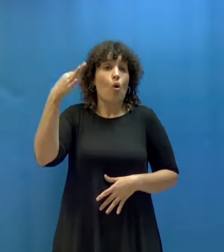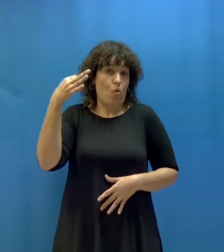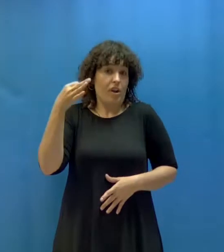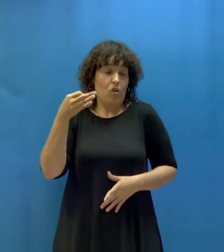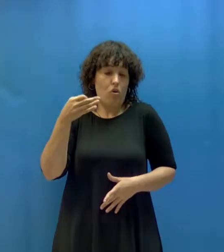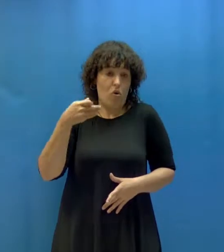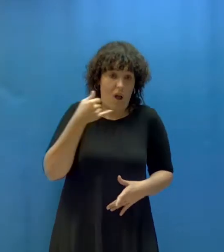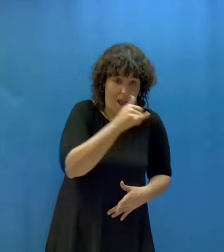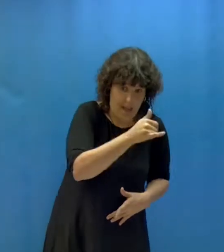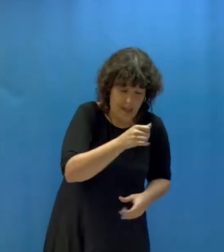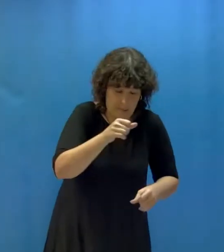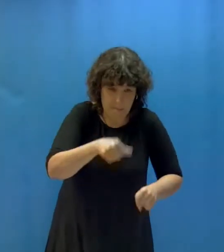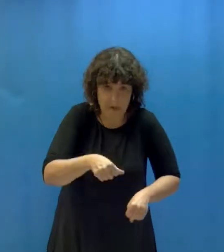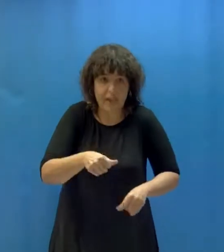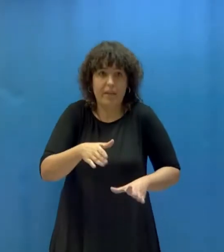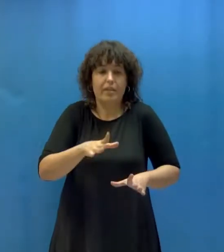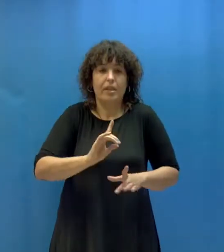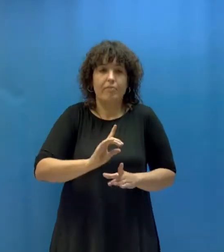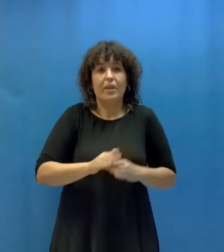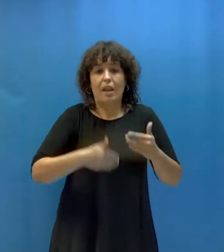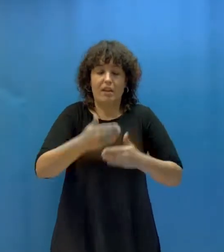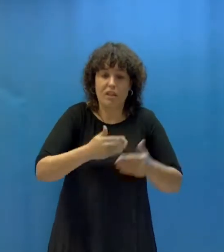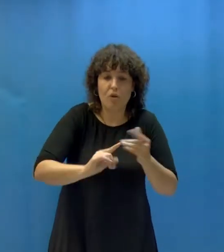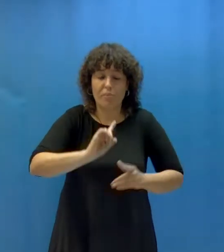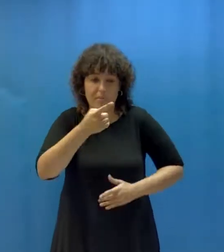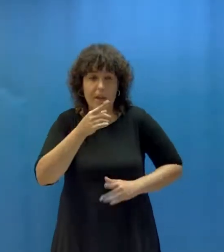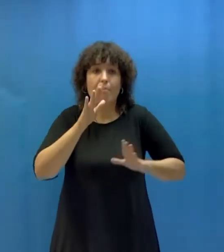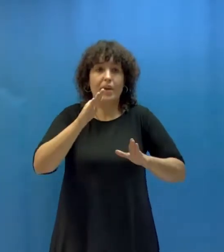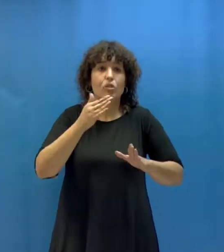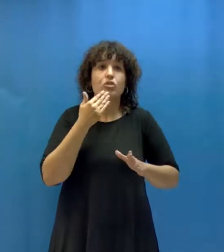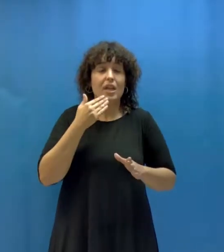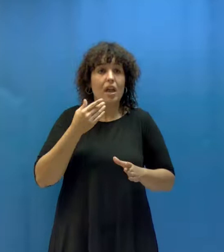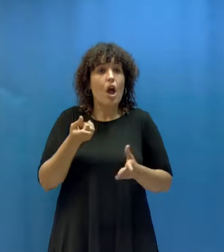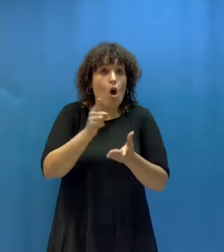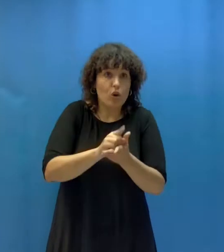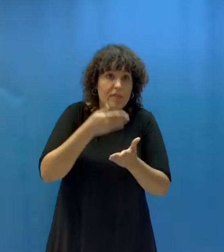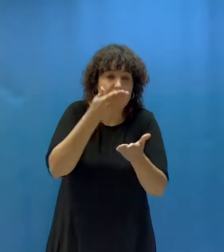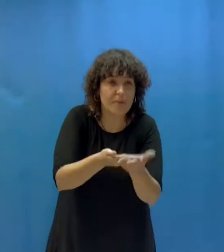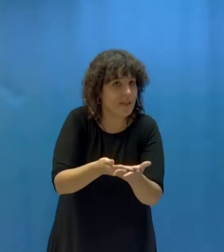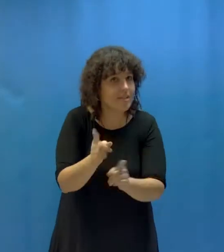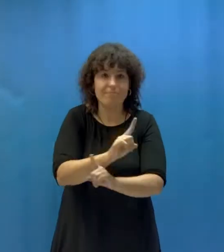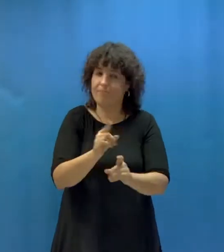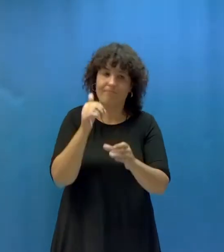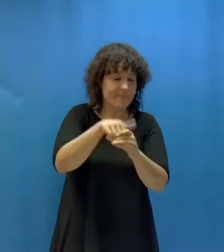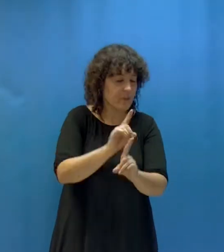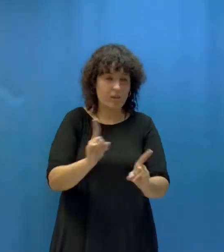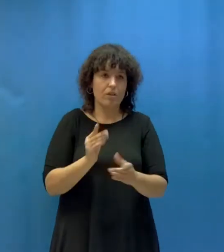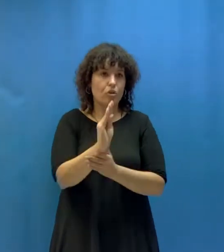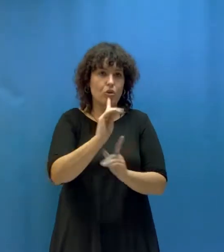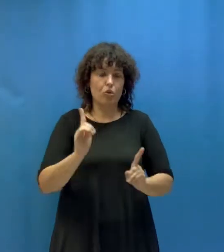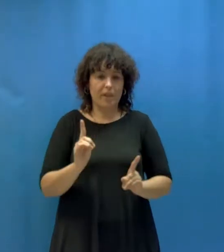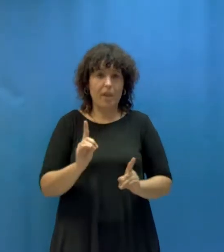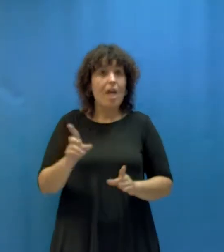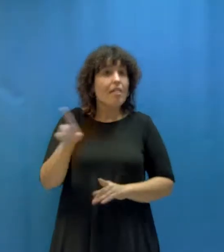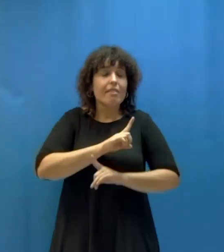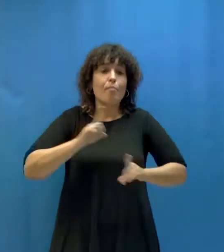mediante la disposición transitoria primera, pero no los que se soliciten de nueva creación. Ni siquiera vienen citados en el articulado de la